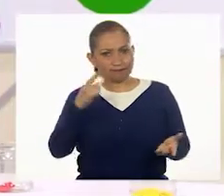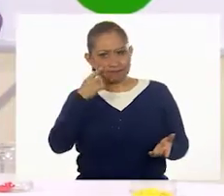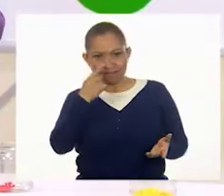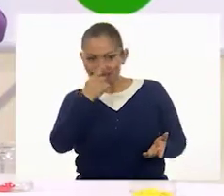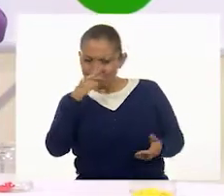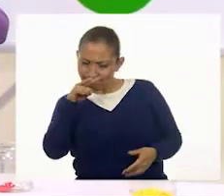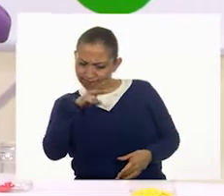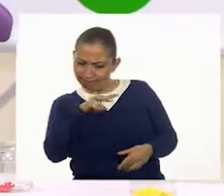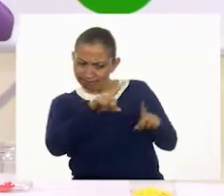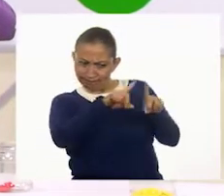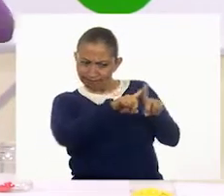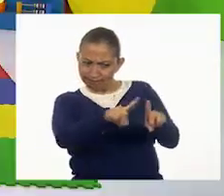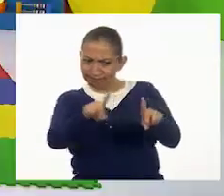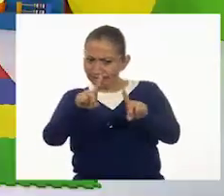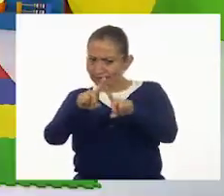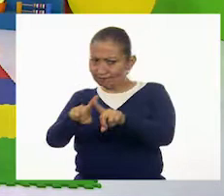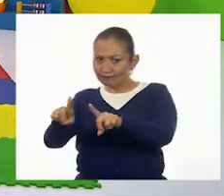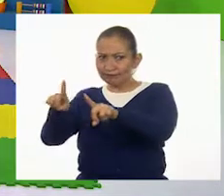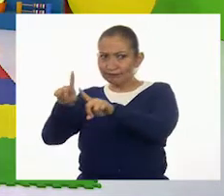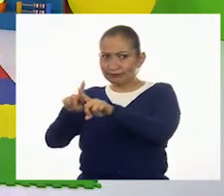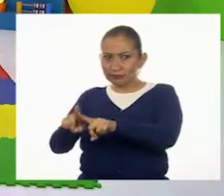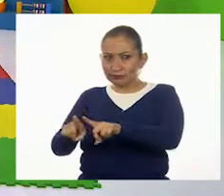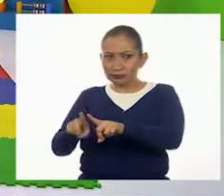¿Observan las diferencias?